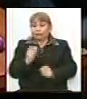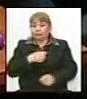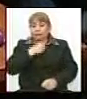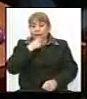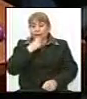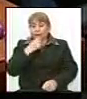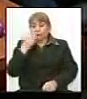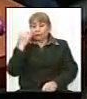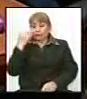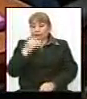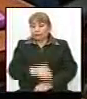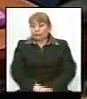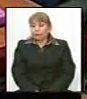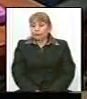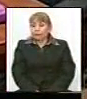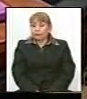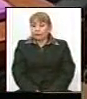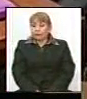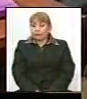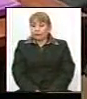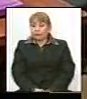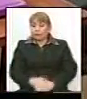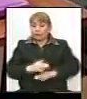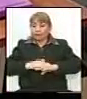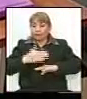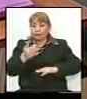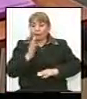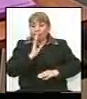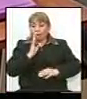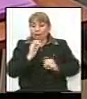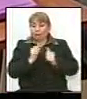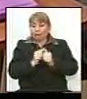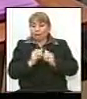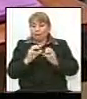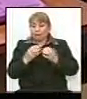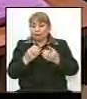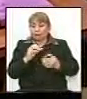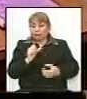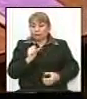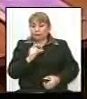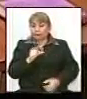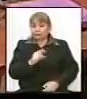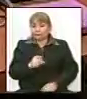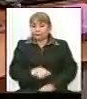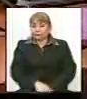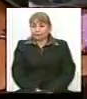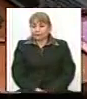adultos mayores. Continuamos con las palabras de la congresista Milagros Salazar.